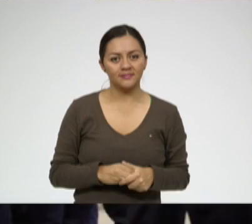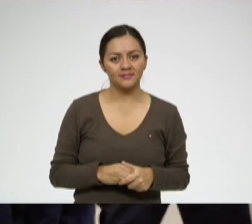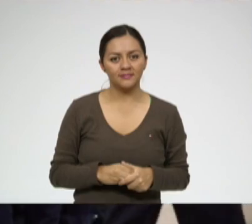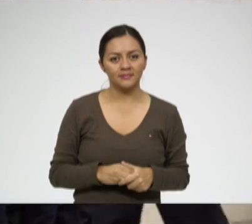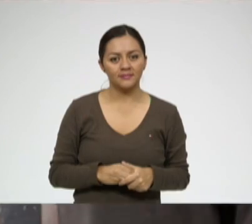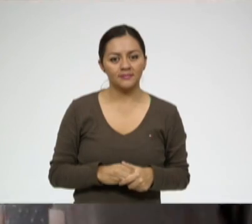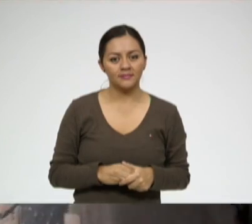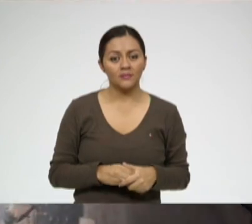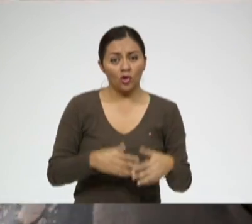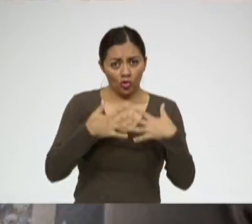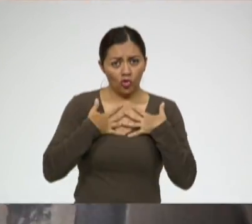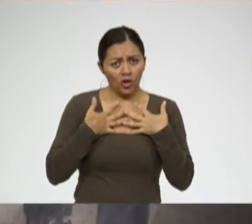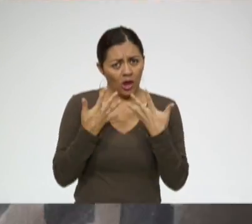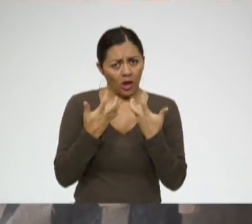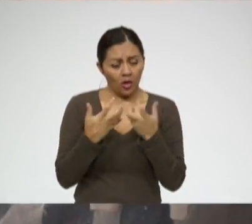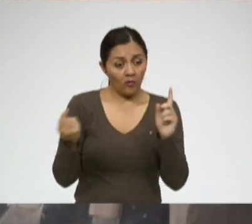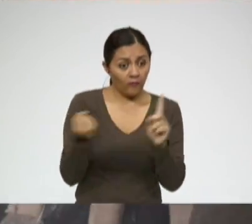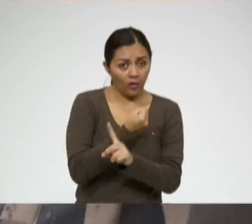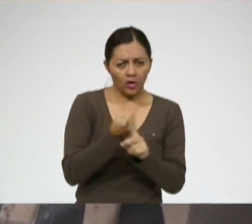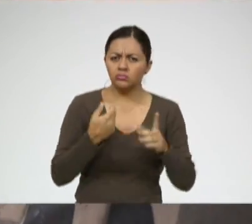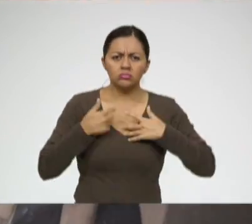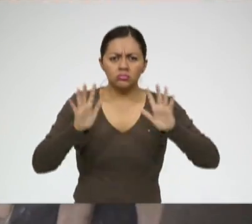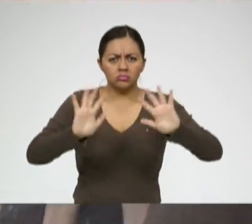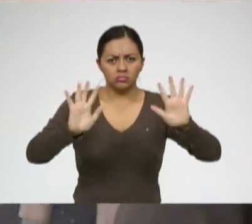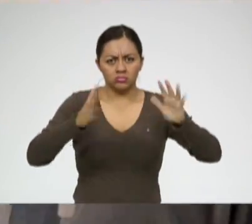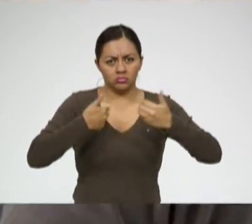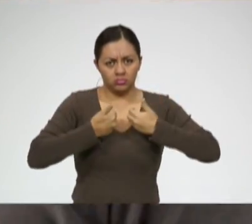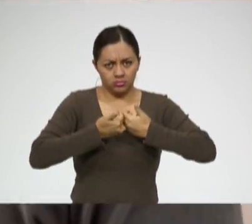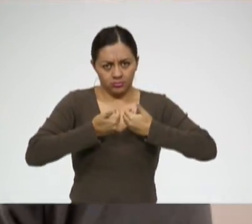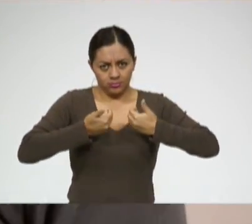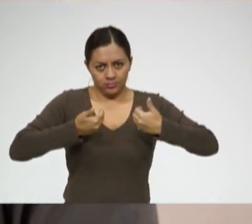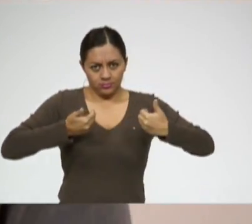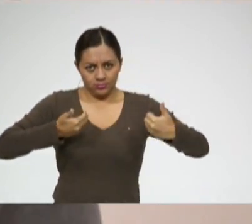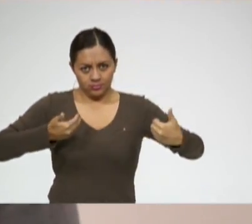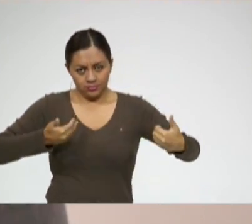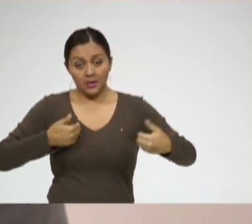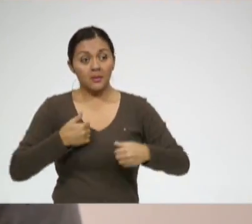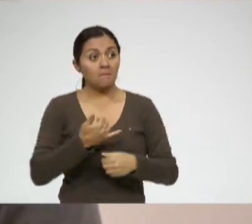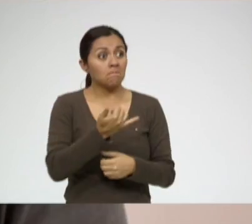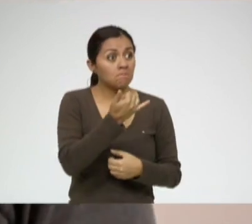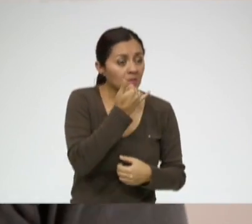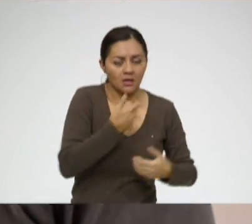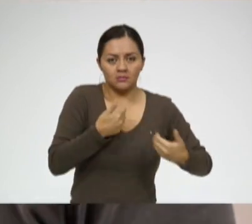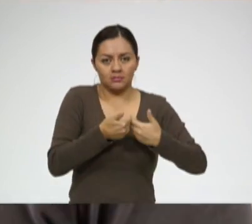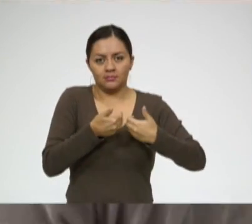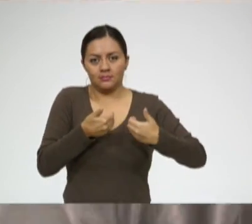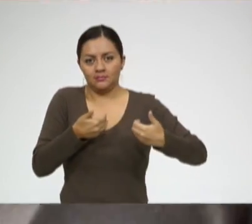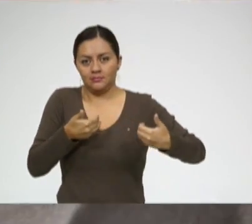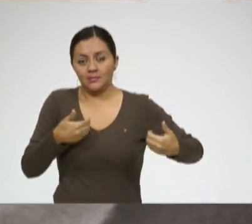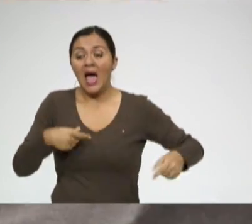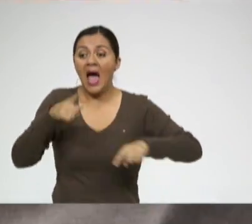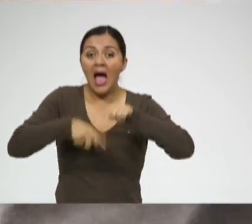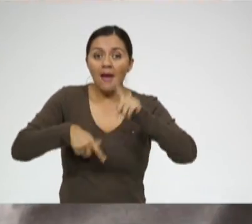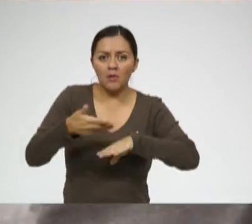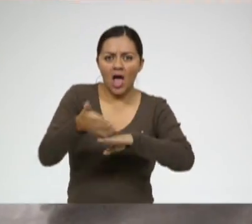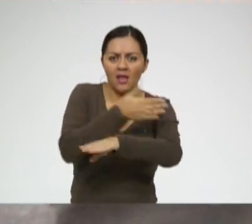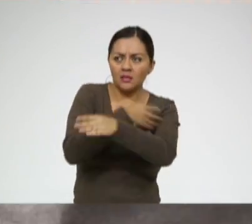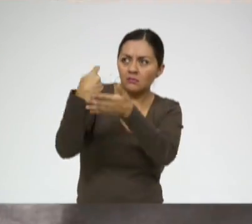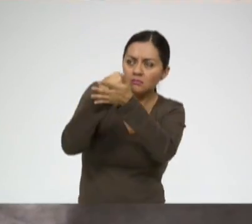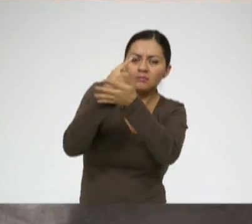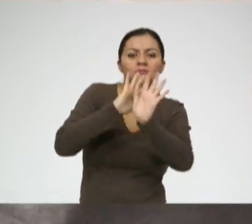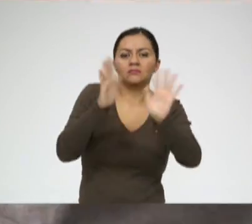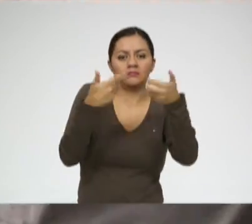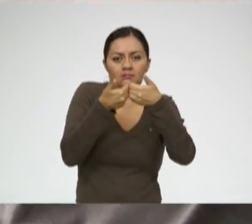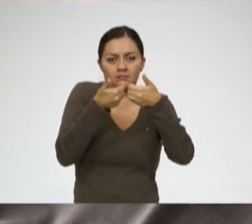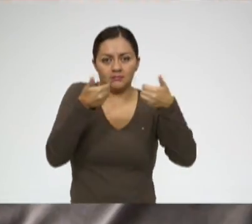Yo quiero alejarme de la violencia, pues. Quiero alejarme de las cosas malas. Quiero alejarme de esas viejas amistades. Yo no puedo